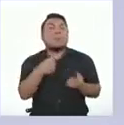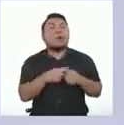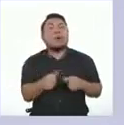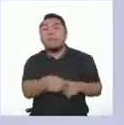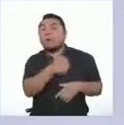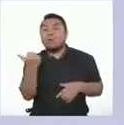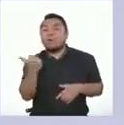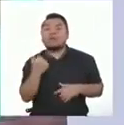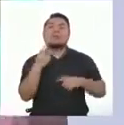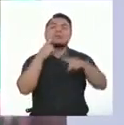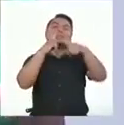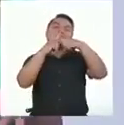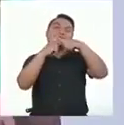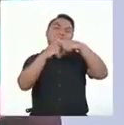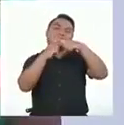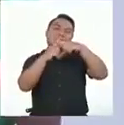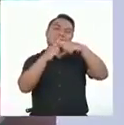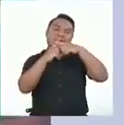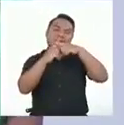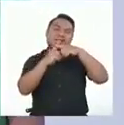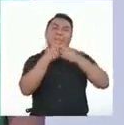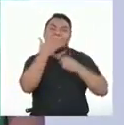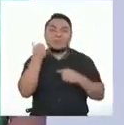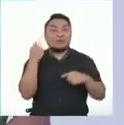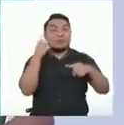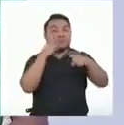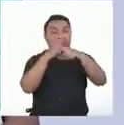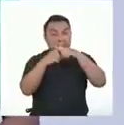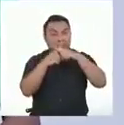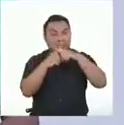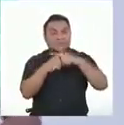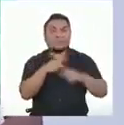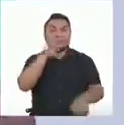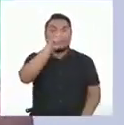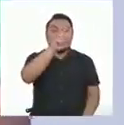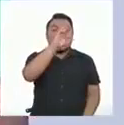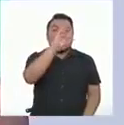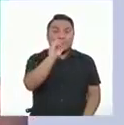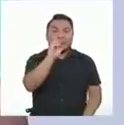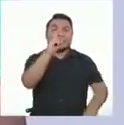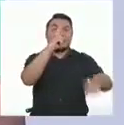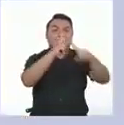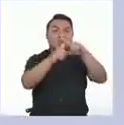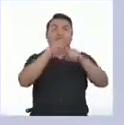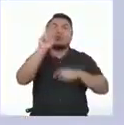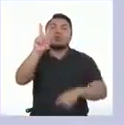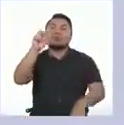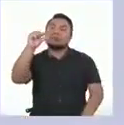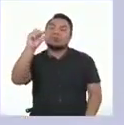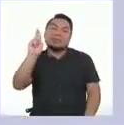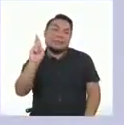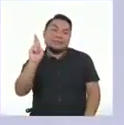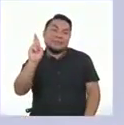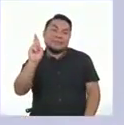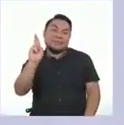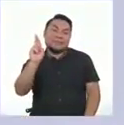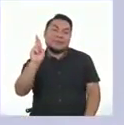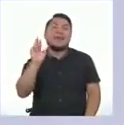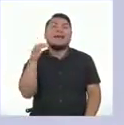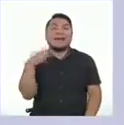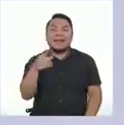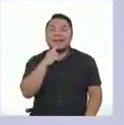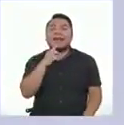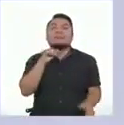es multiplicar. Entonces multiplicamos 20 por 2 gramos. Hacemos la